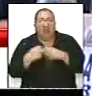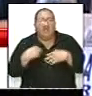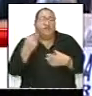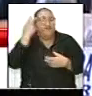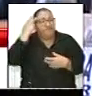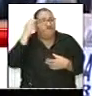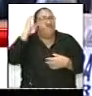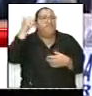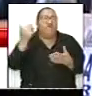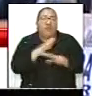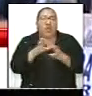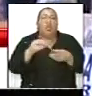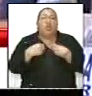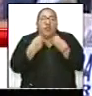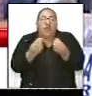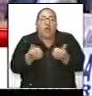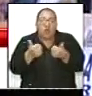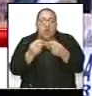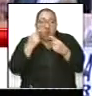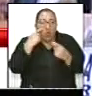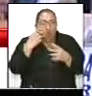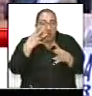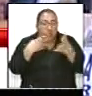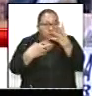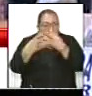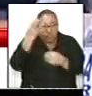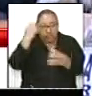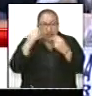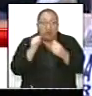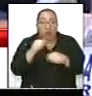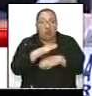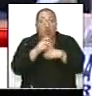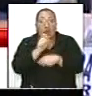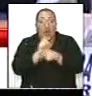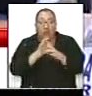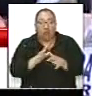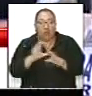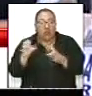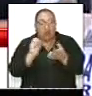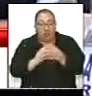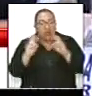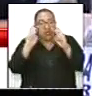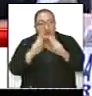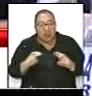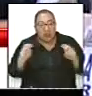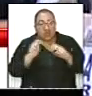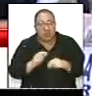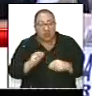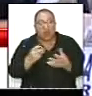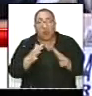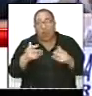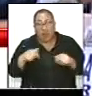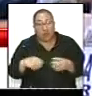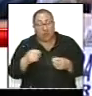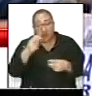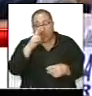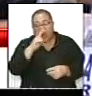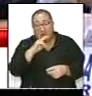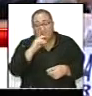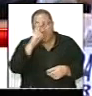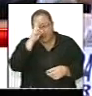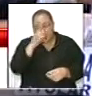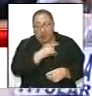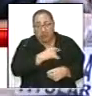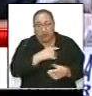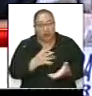es transmitir conocimientos y valores, sino generar un tema de investigación, que es lo que tanto adolecemos hoy en día en las universidades